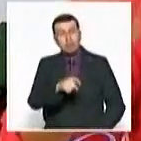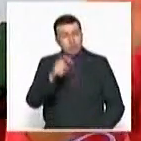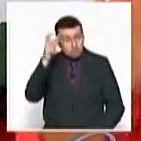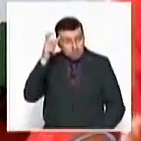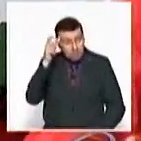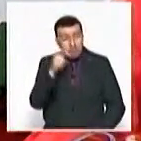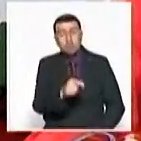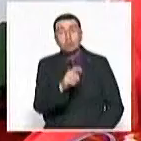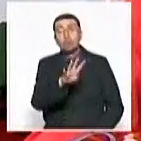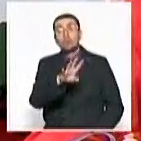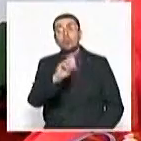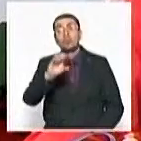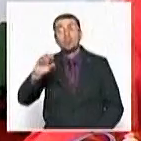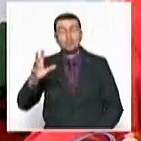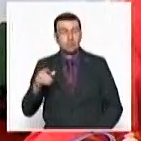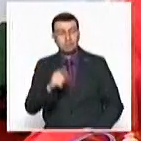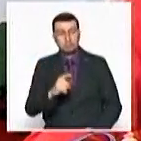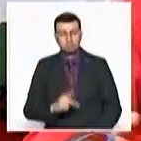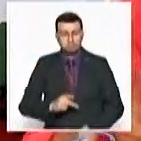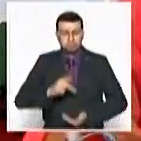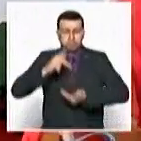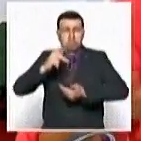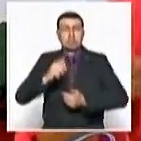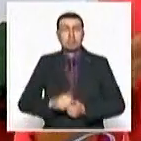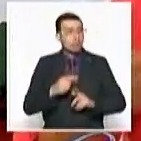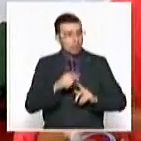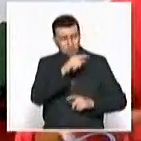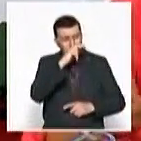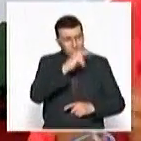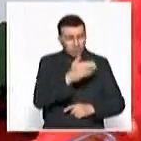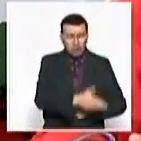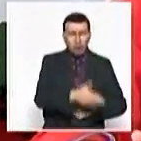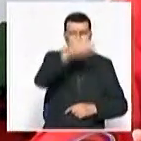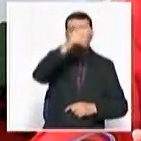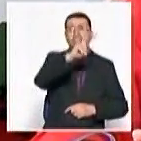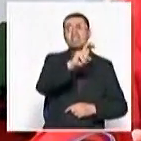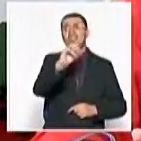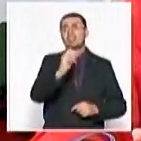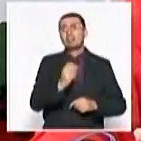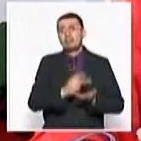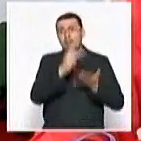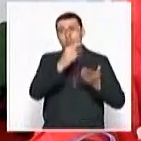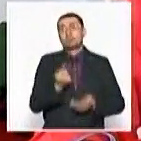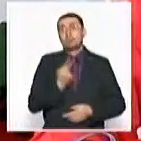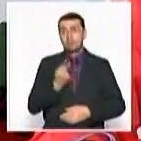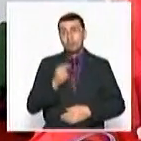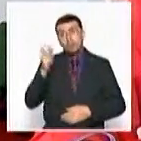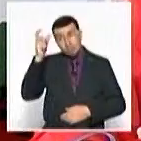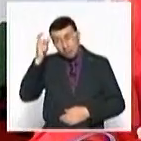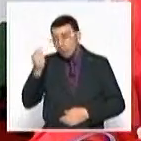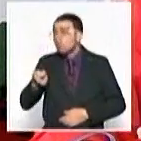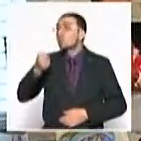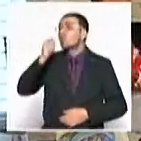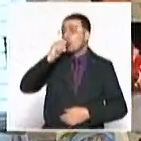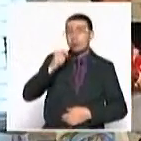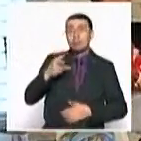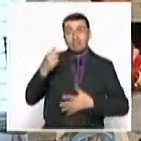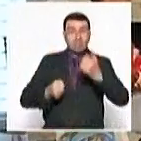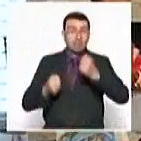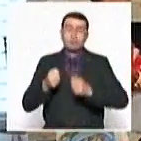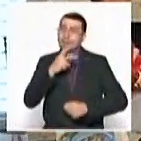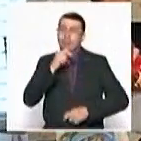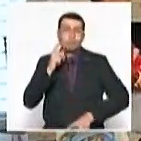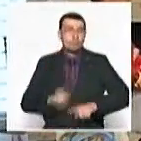el niño va a pesar 70 kilos en su vida adulta, entonces no tiene cómo digerir la leche de otro animal. Nosotros hemos hablado en 13